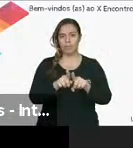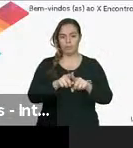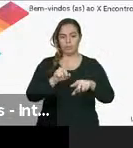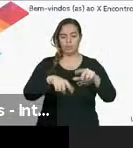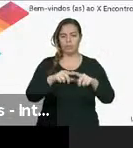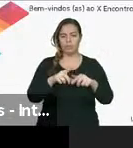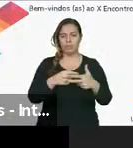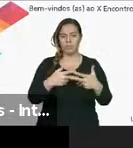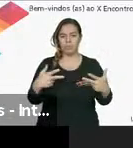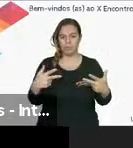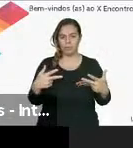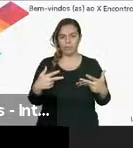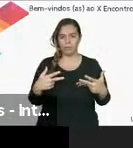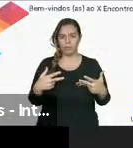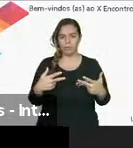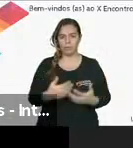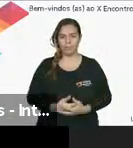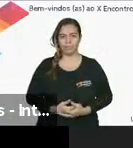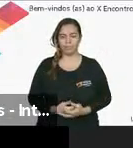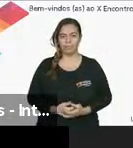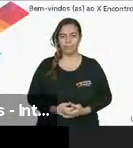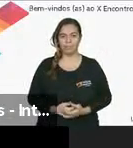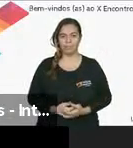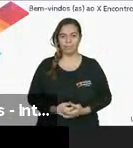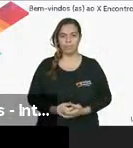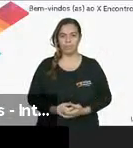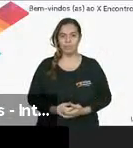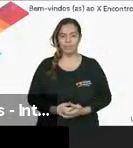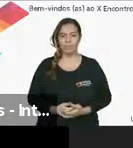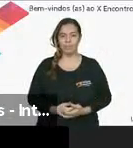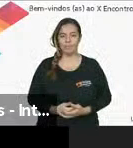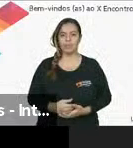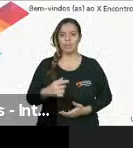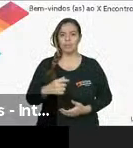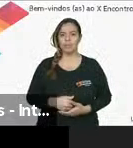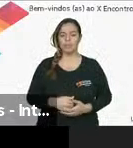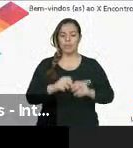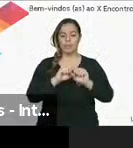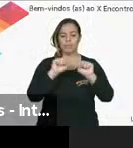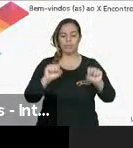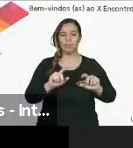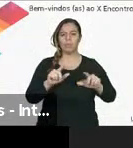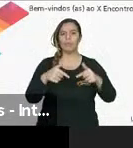aquí, en el ente que está, el sistema que está operando acá.